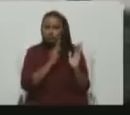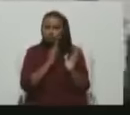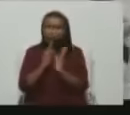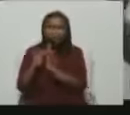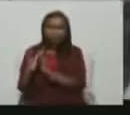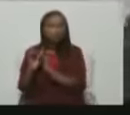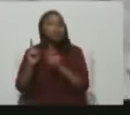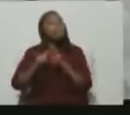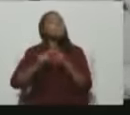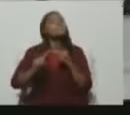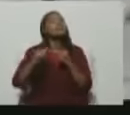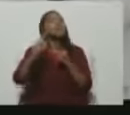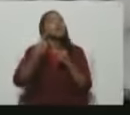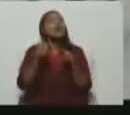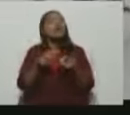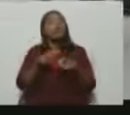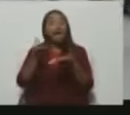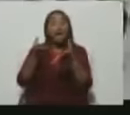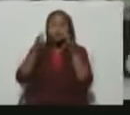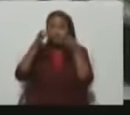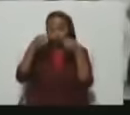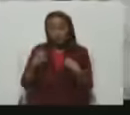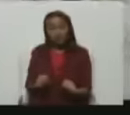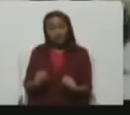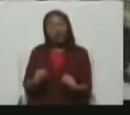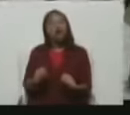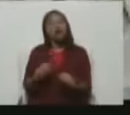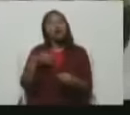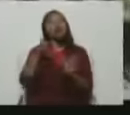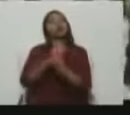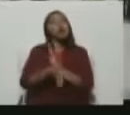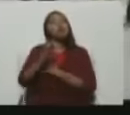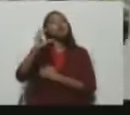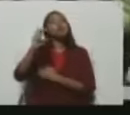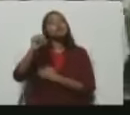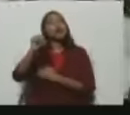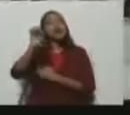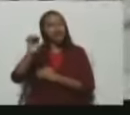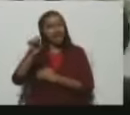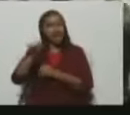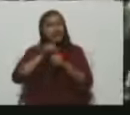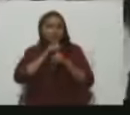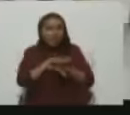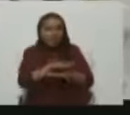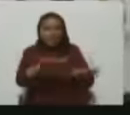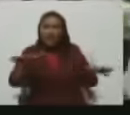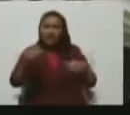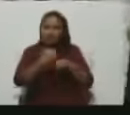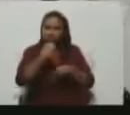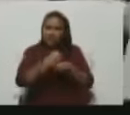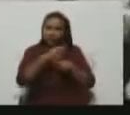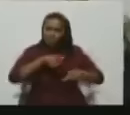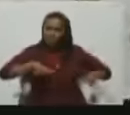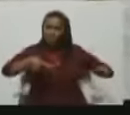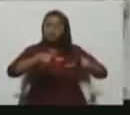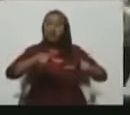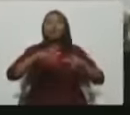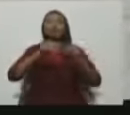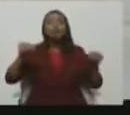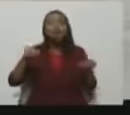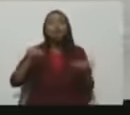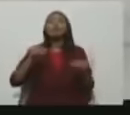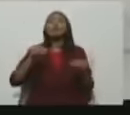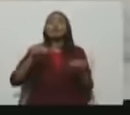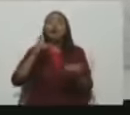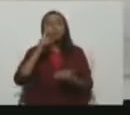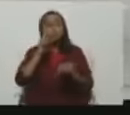todo, garantiza la seguridad del poder electoral en el despliegue de los distintos cuadrantes, la seguridad física y el patrullaje, la seguridad de lugares de